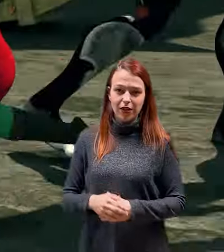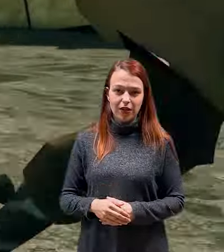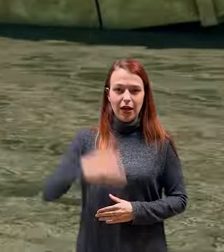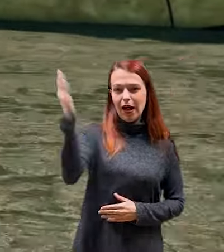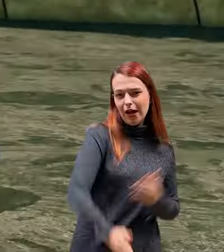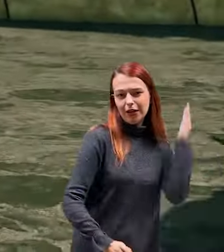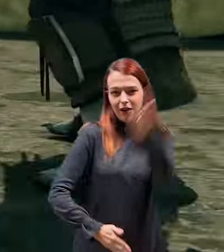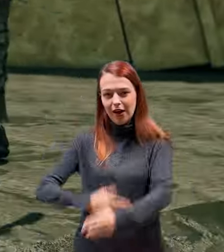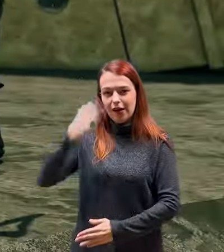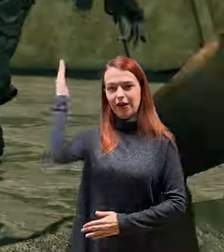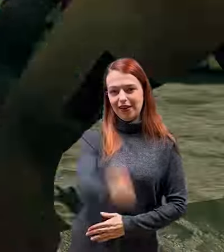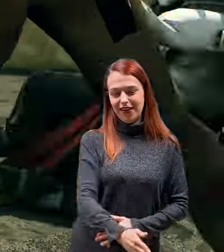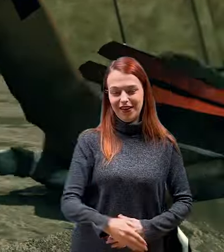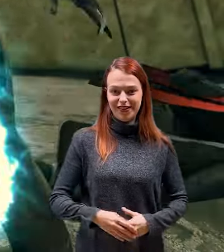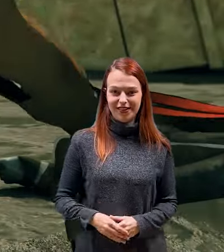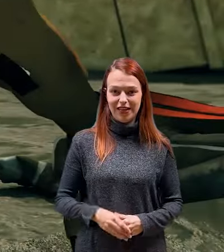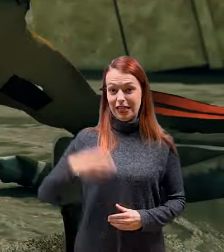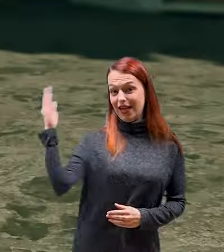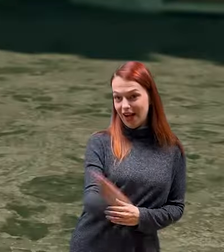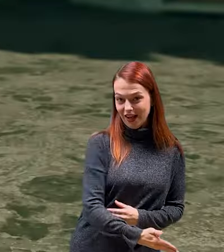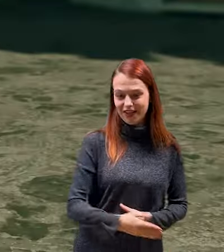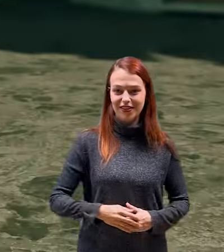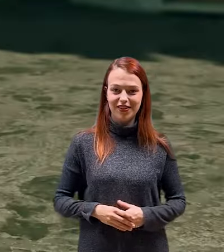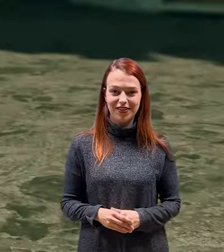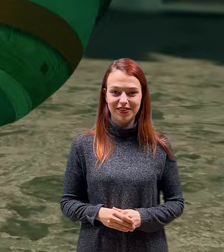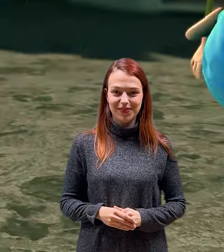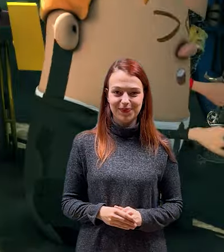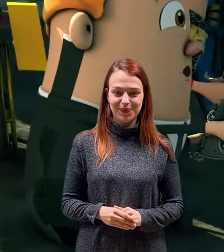¡Kai! ¡Kai! ¡Kai! ¡Kai!